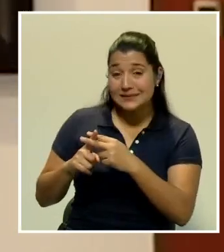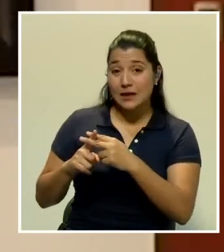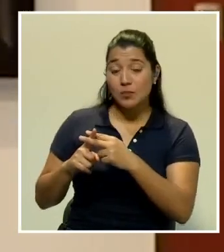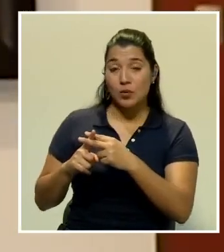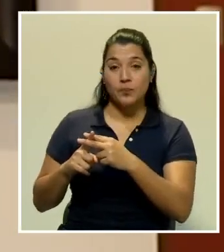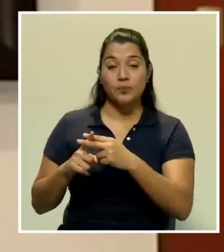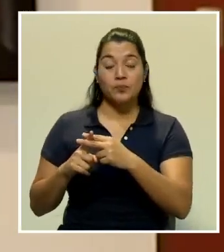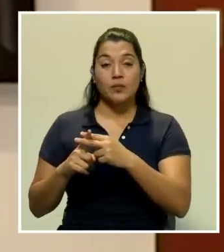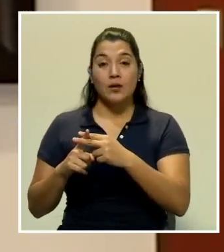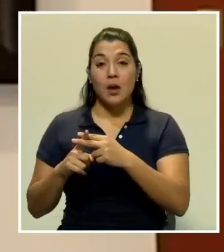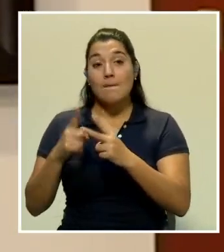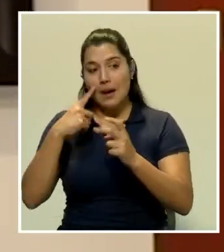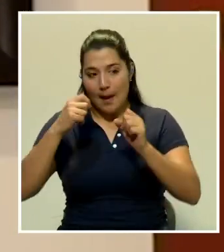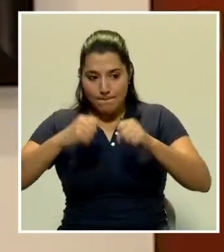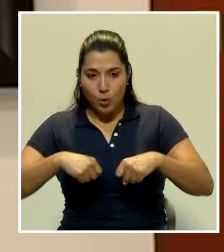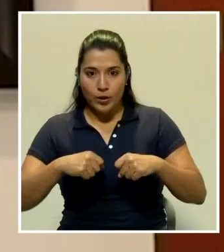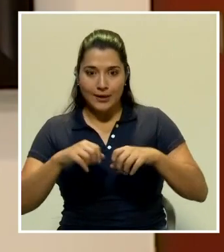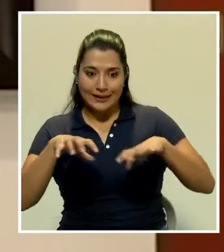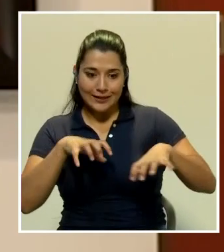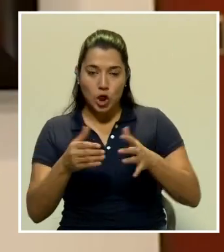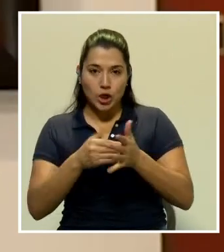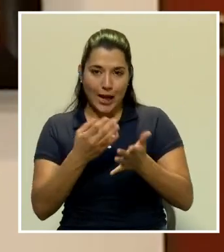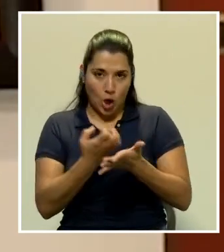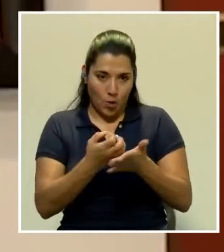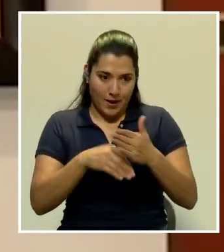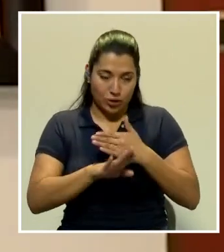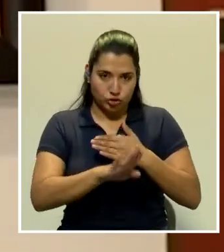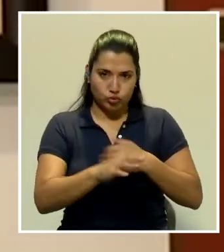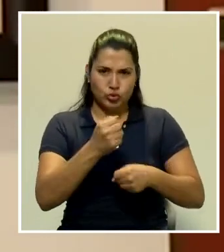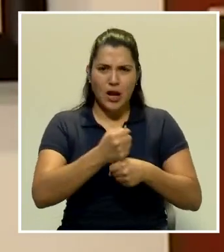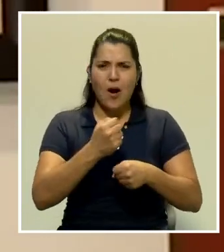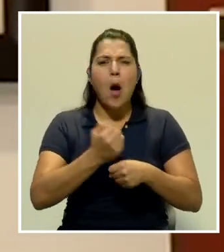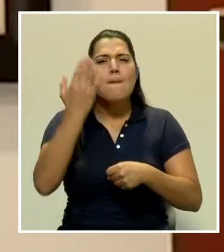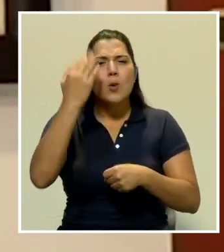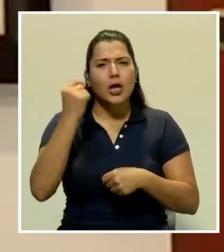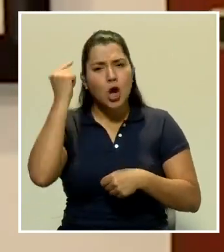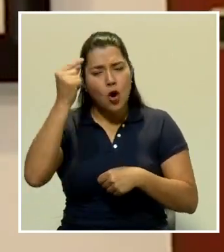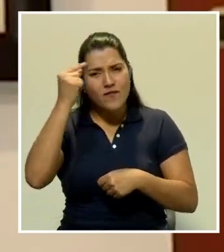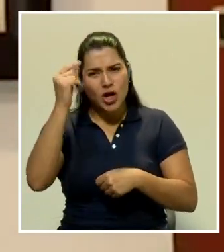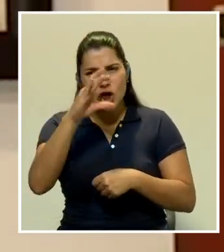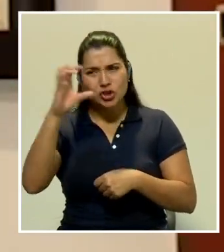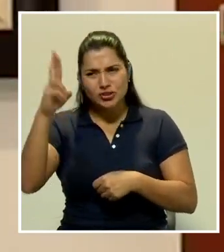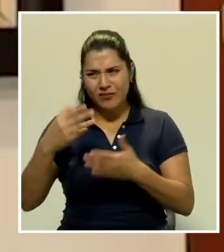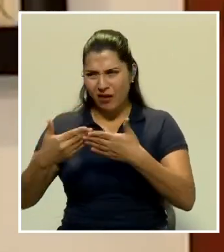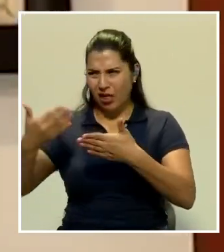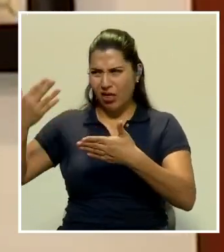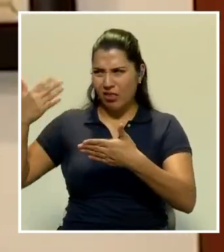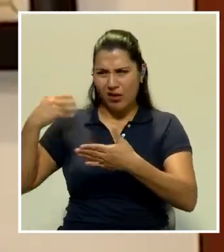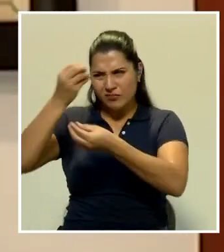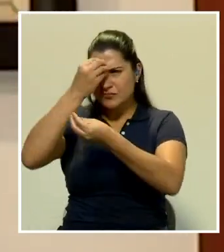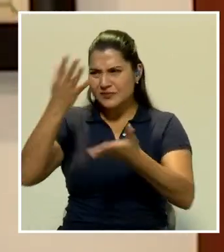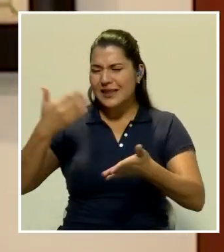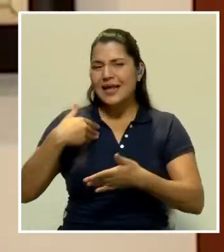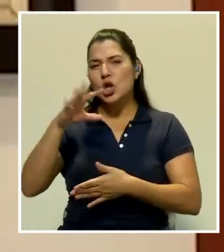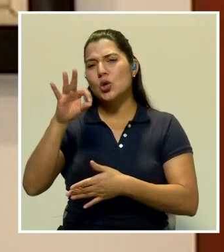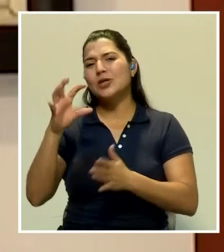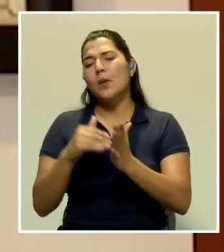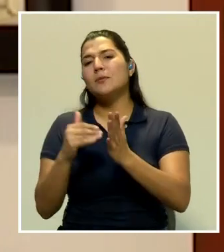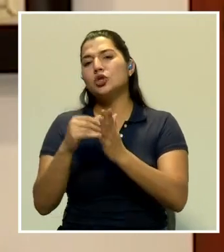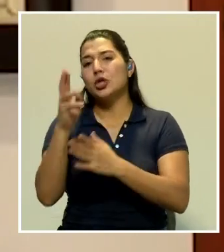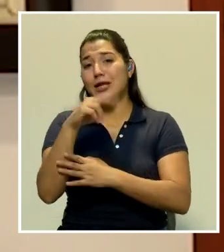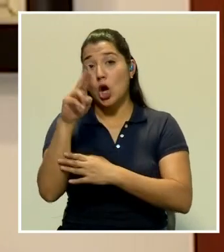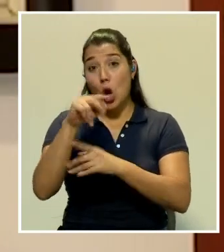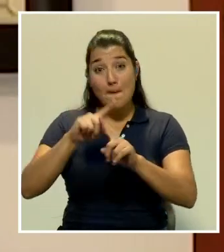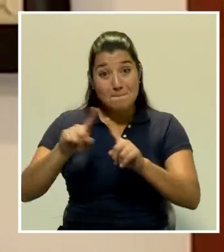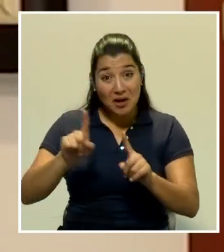anuncio que hizo el gobierno de Costa Rica de que habían unos fondos para poder ayudar. Desgraciadamente a todos les dijeron que